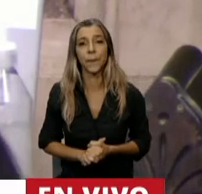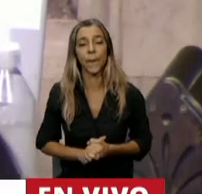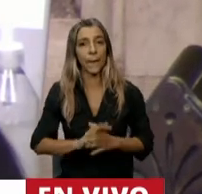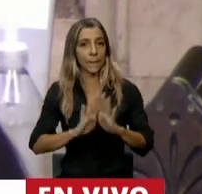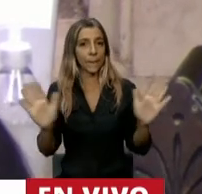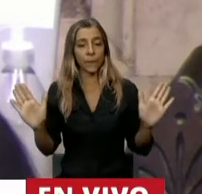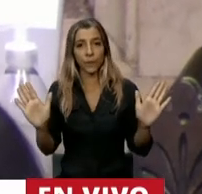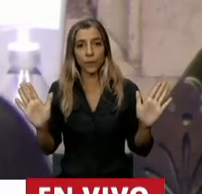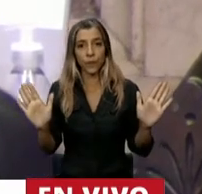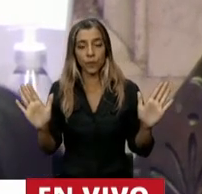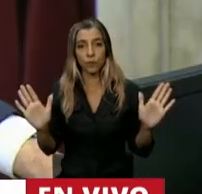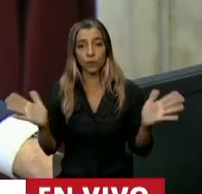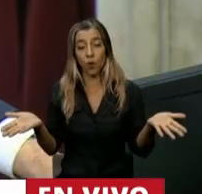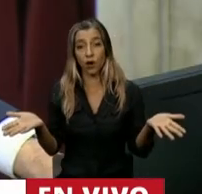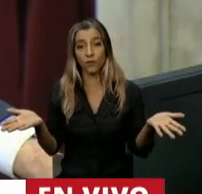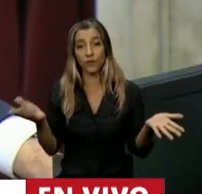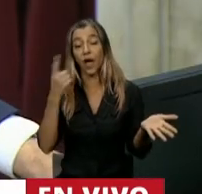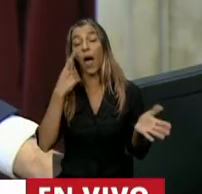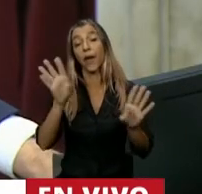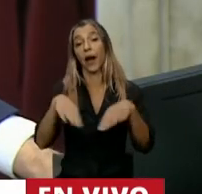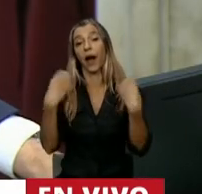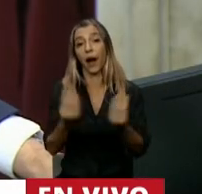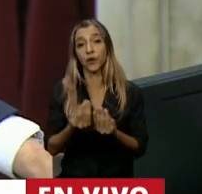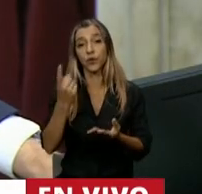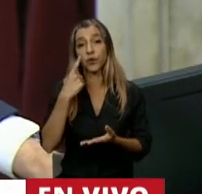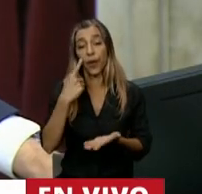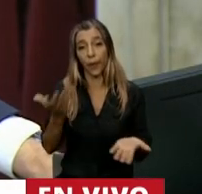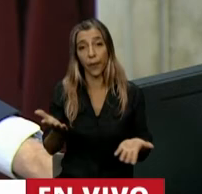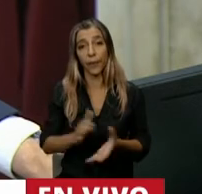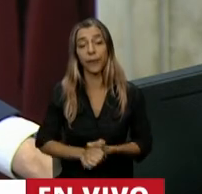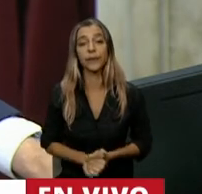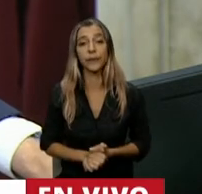Bueno, vamos a ver cómo resultó la votación.